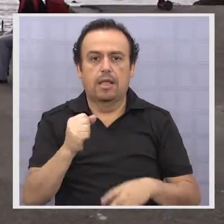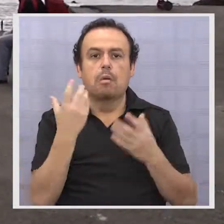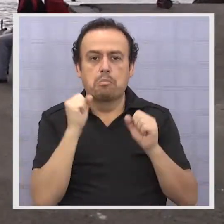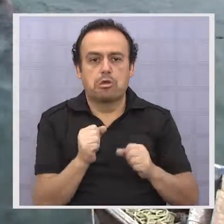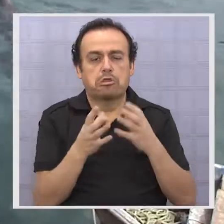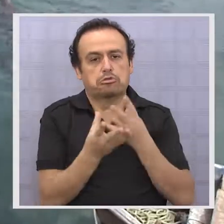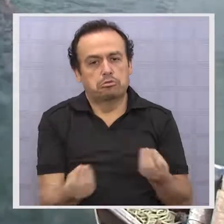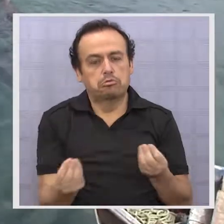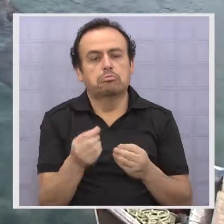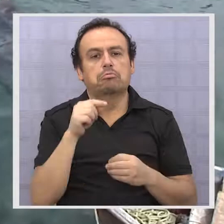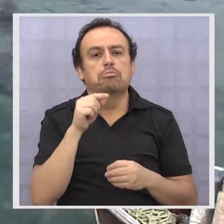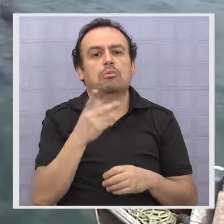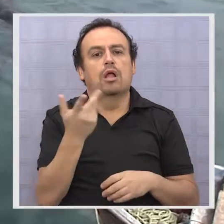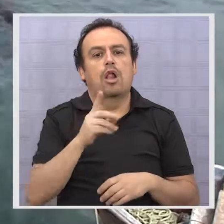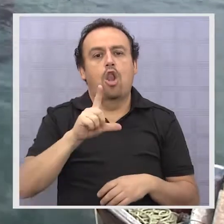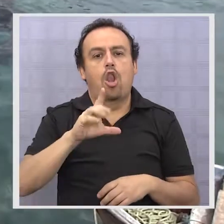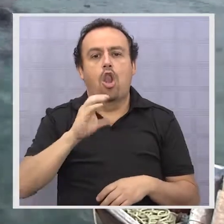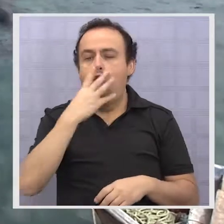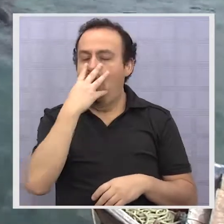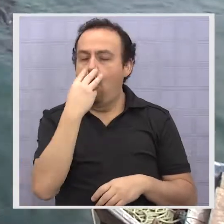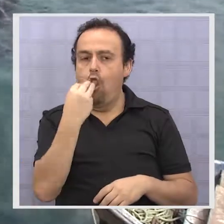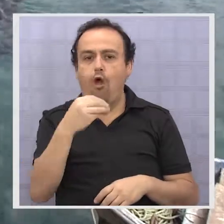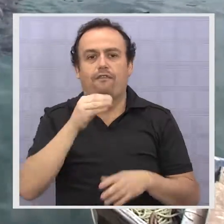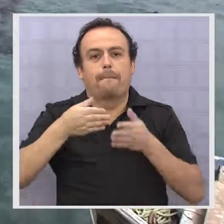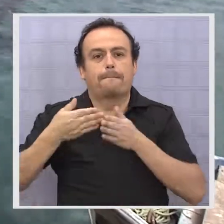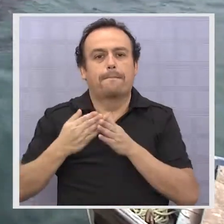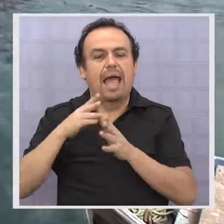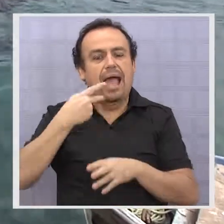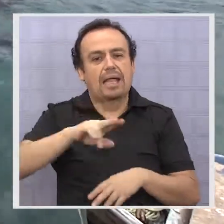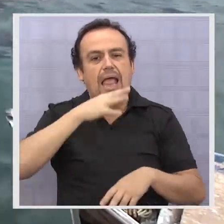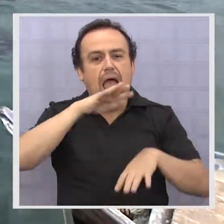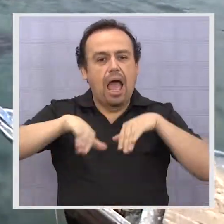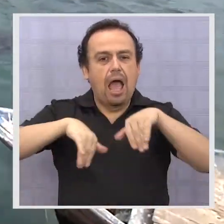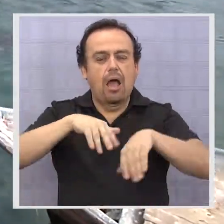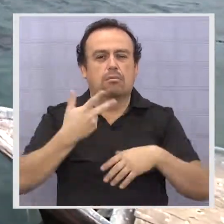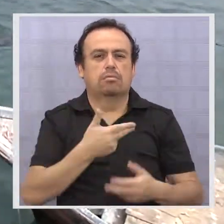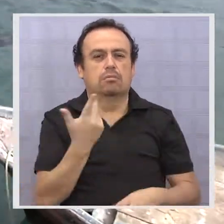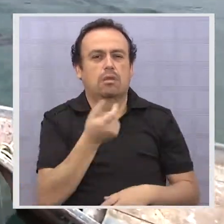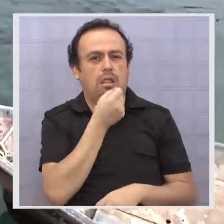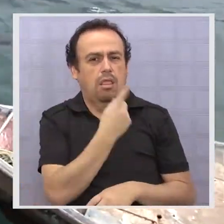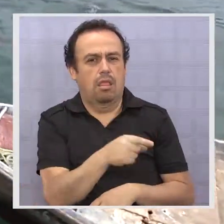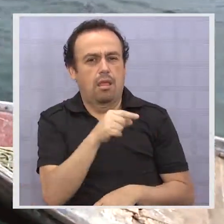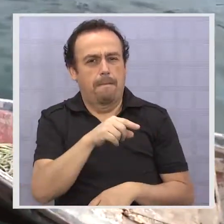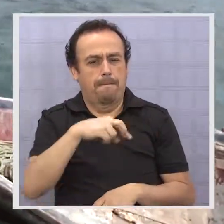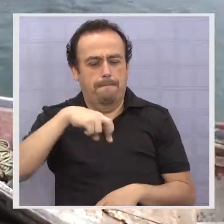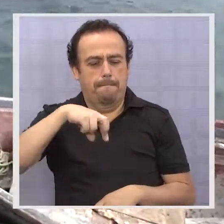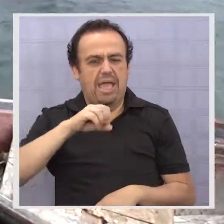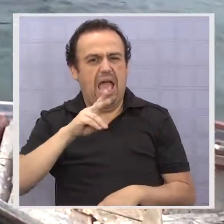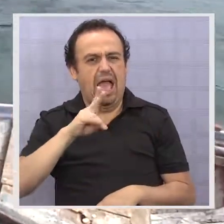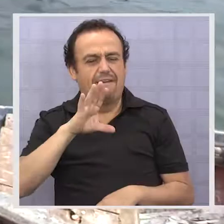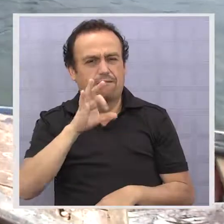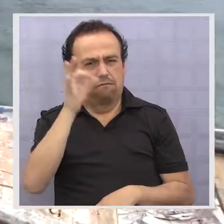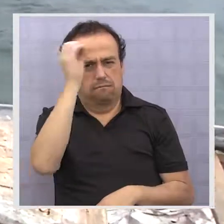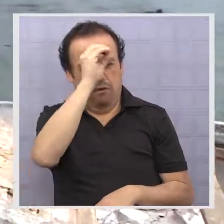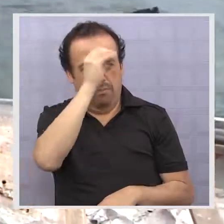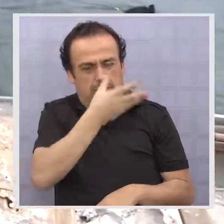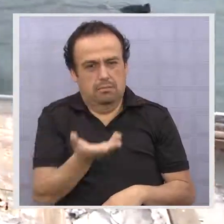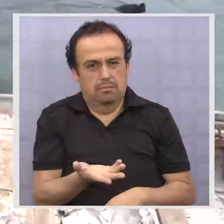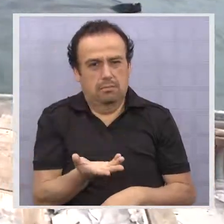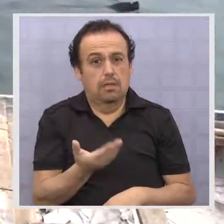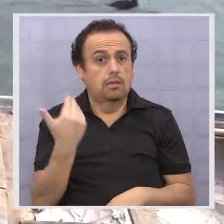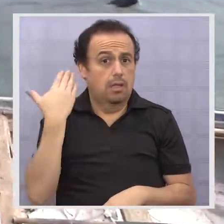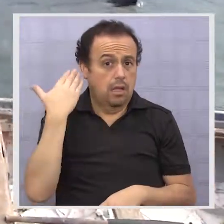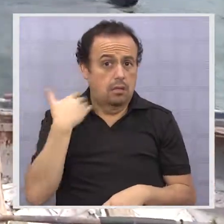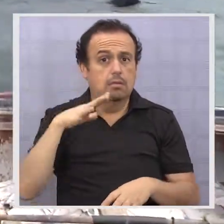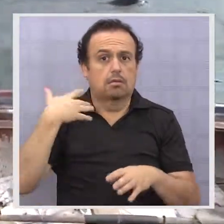marinos. En la región no hay conocimiento formal de esta declaración de Paulo Galilea. Hace bastante